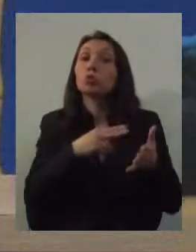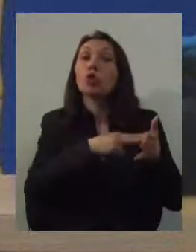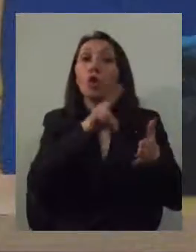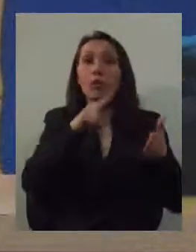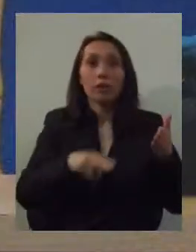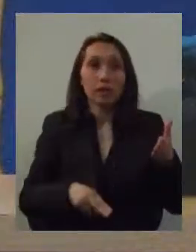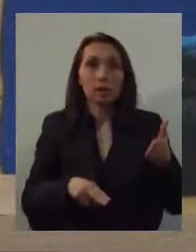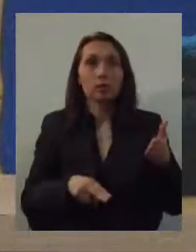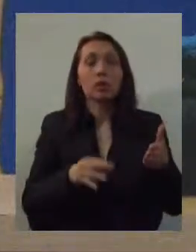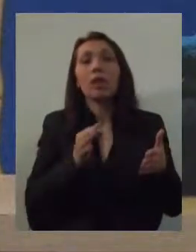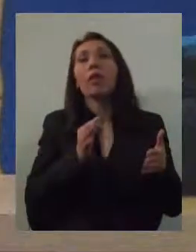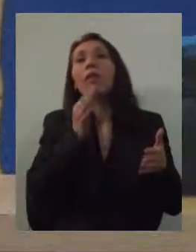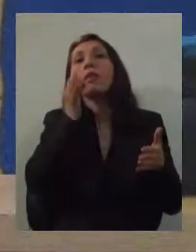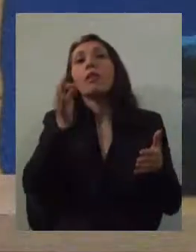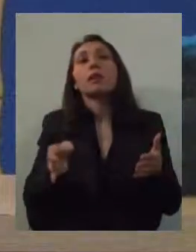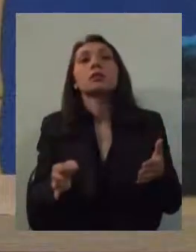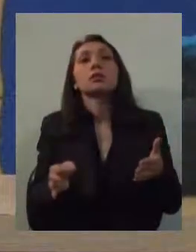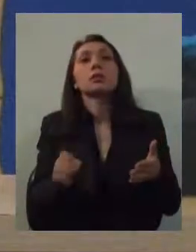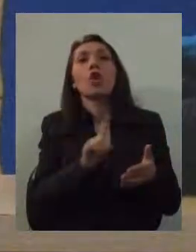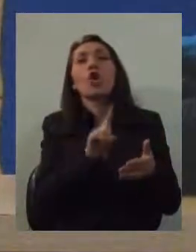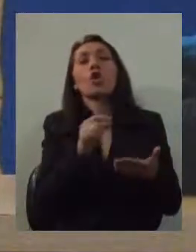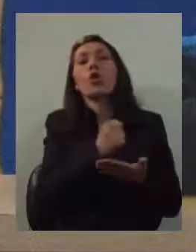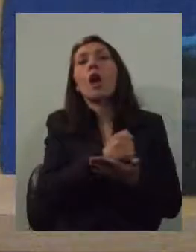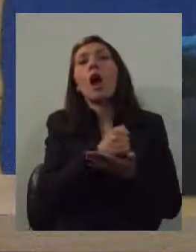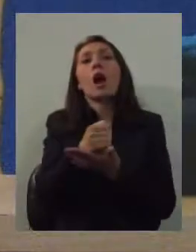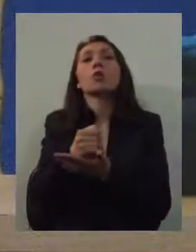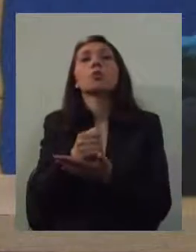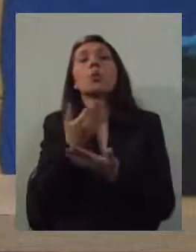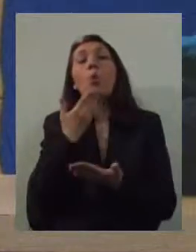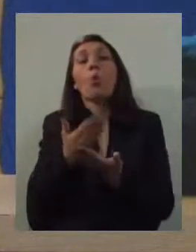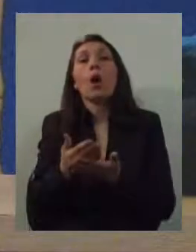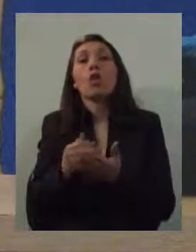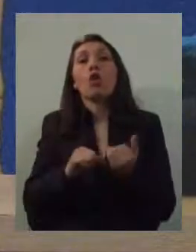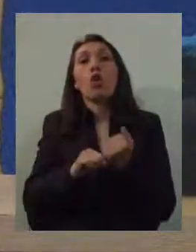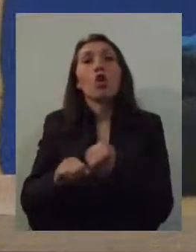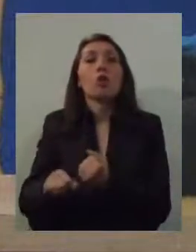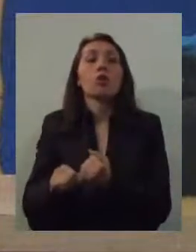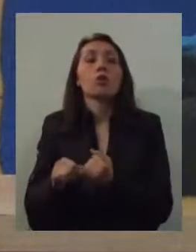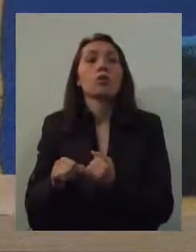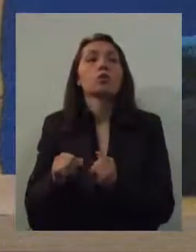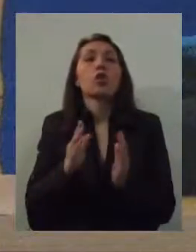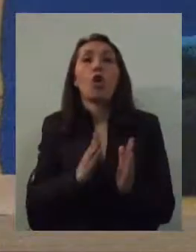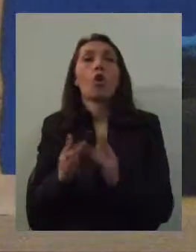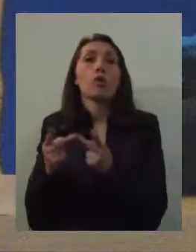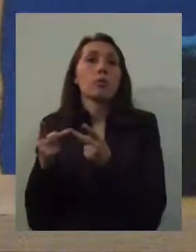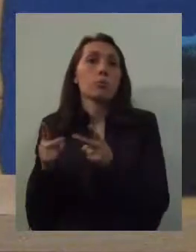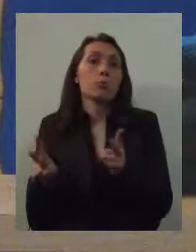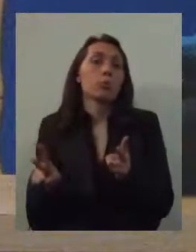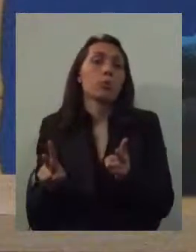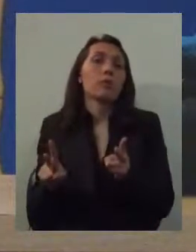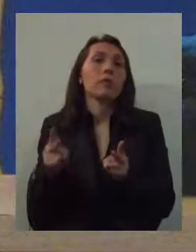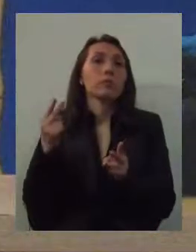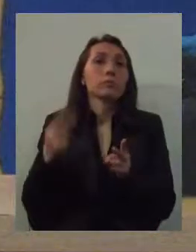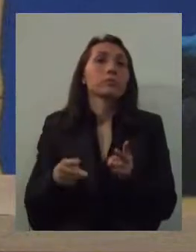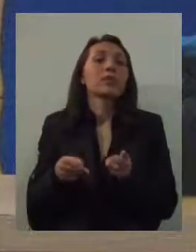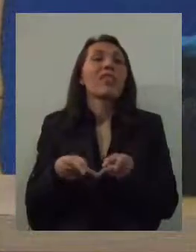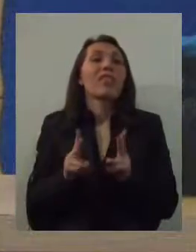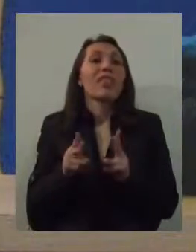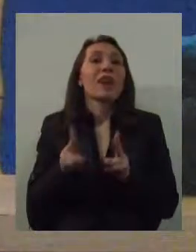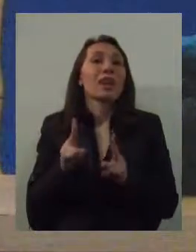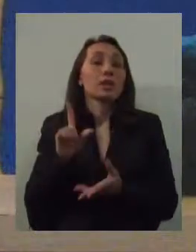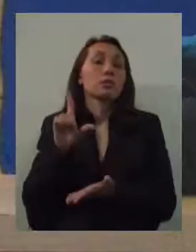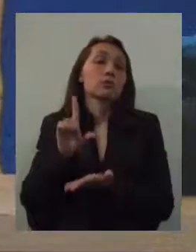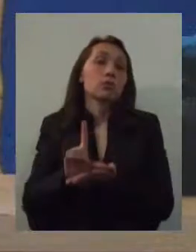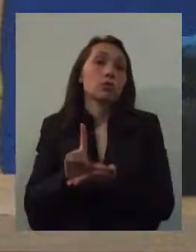convenciones dicen no se cooperará cuando vaya en contra de los principios o del orden público del derecho local,